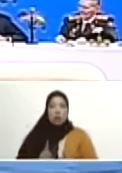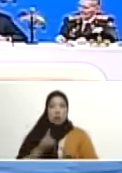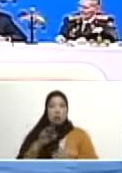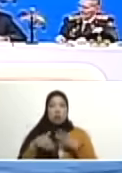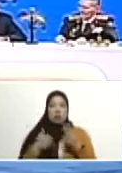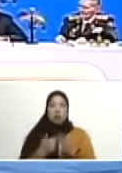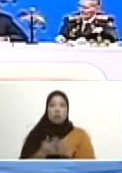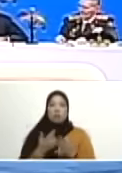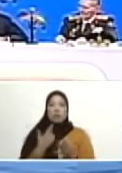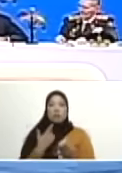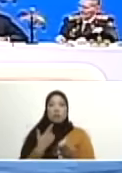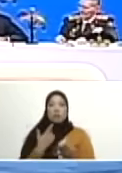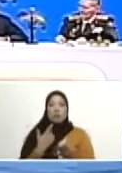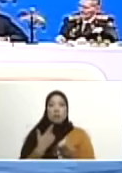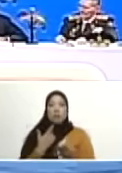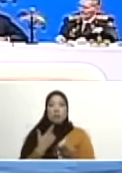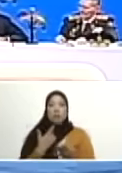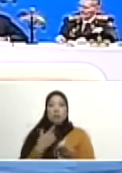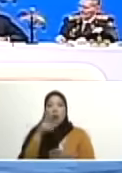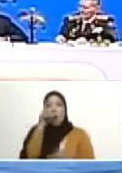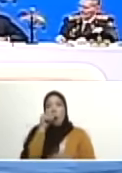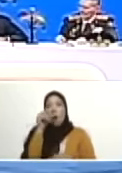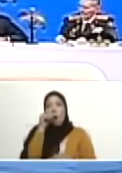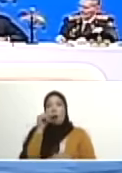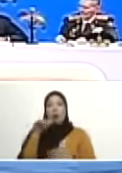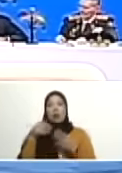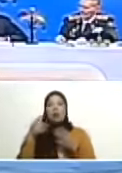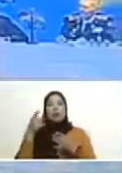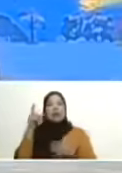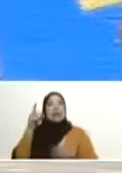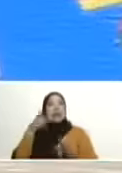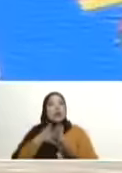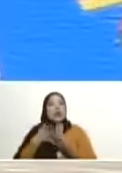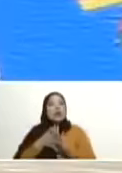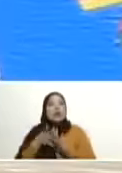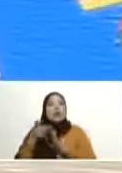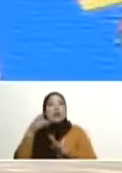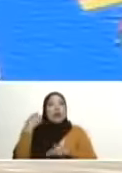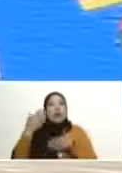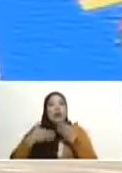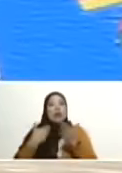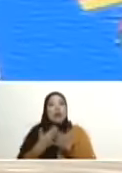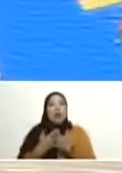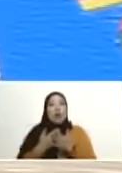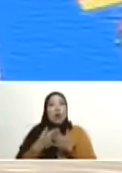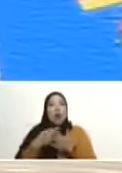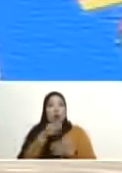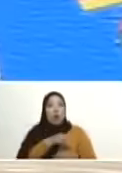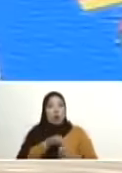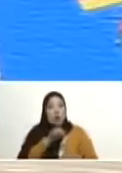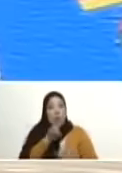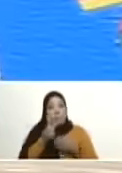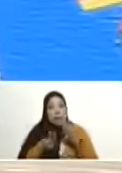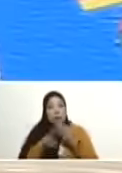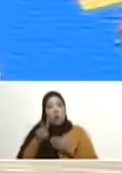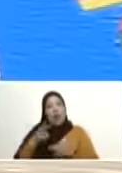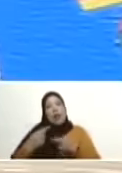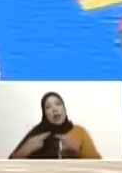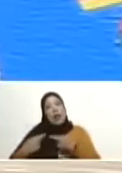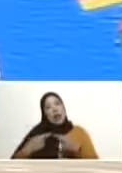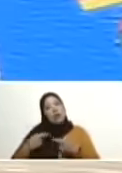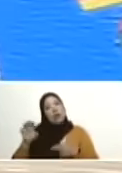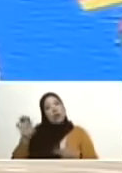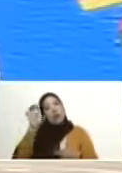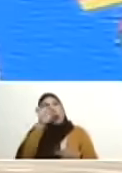Ki-moon. Un hombre que tenía como segundo al mando de su oficina a un viceministro de Relaciones Exteriores,